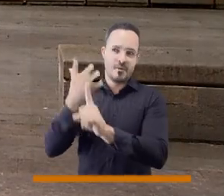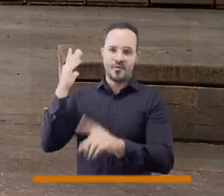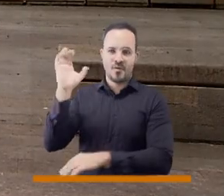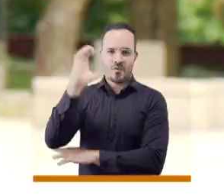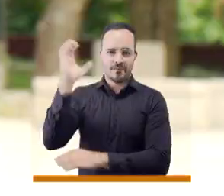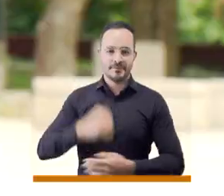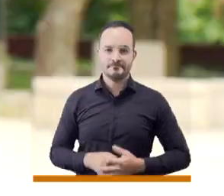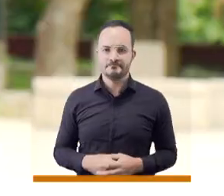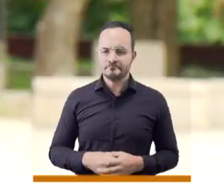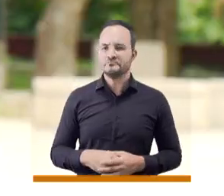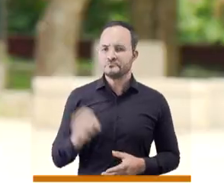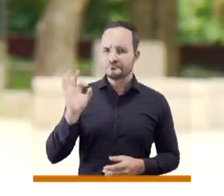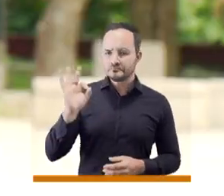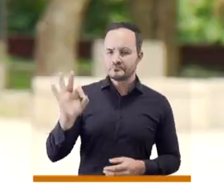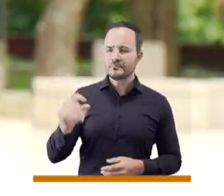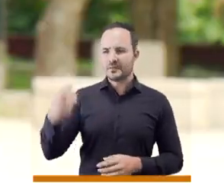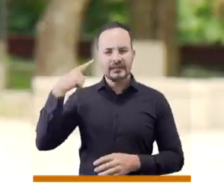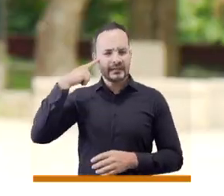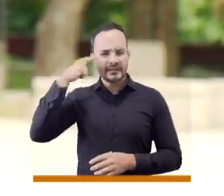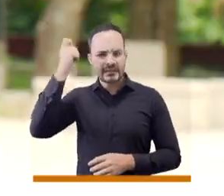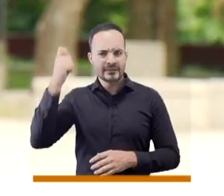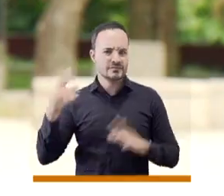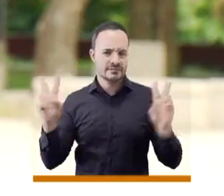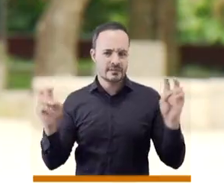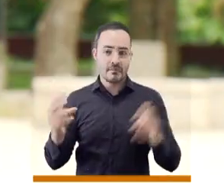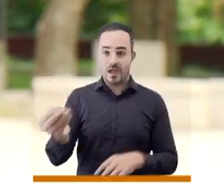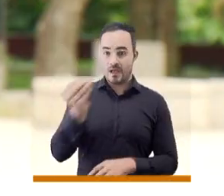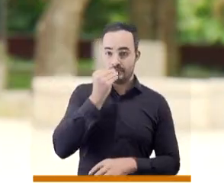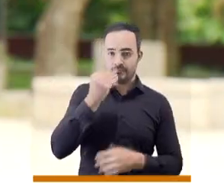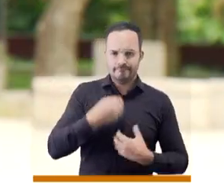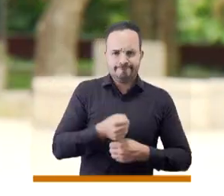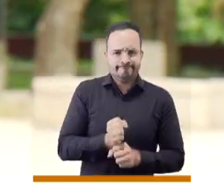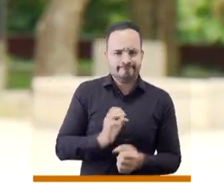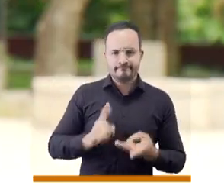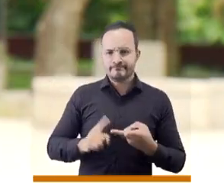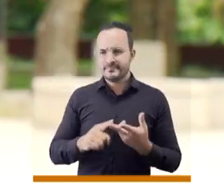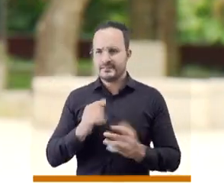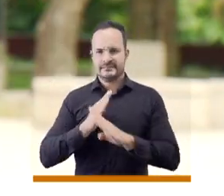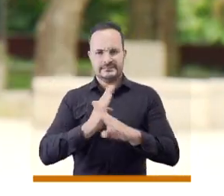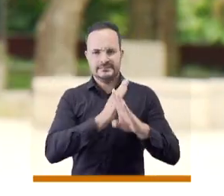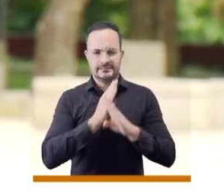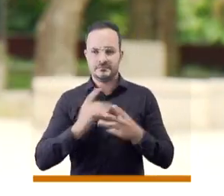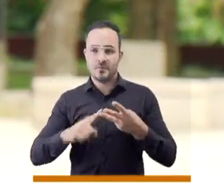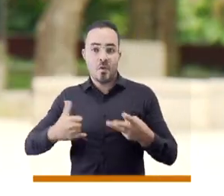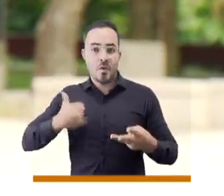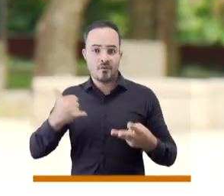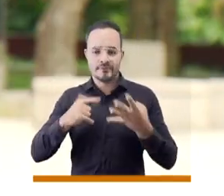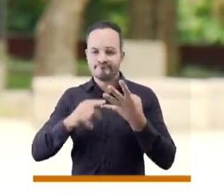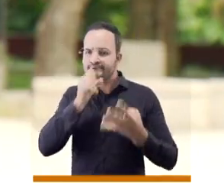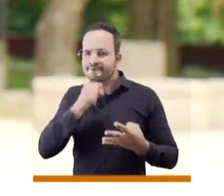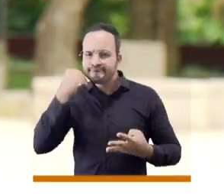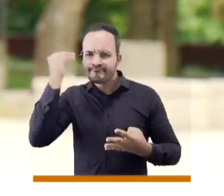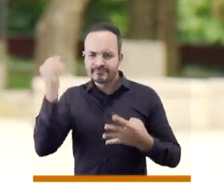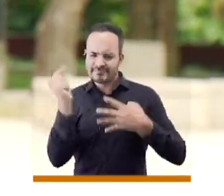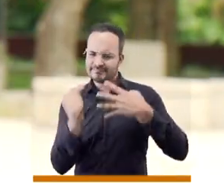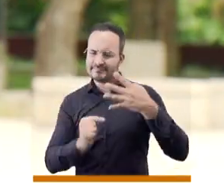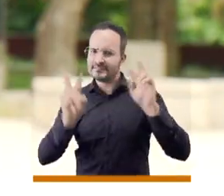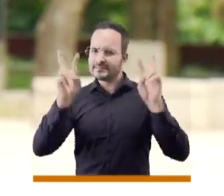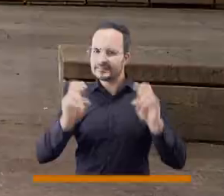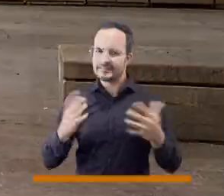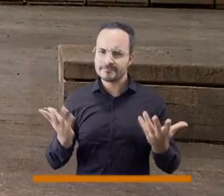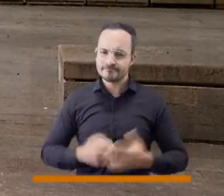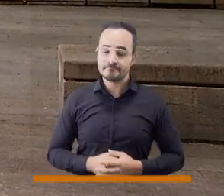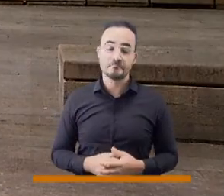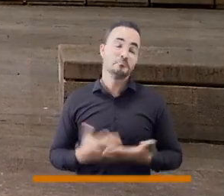impacto nacional. ¿Cuáles son los retos del próximo alcalde en materia de desnutrición infantil, seguridad, jóvenes y adulto mayor? Bueno,